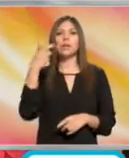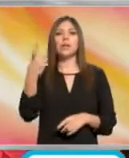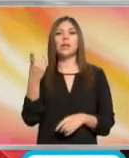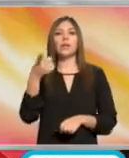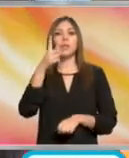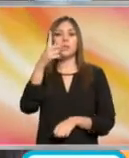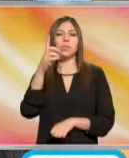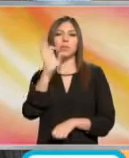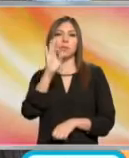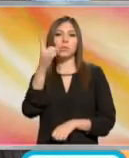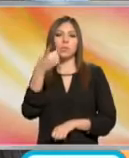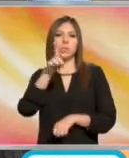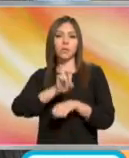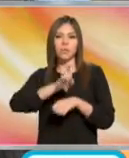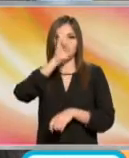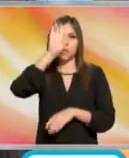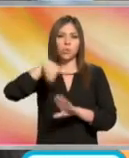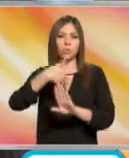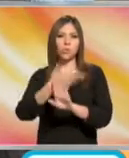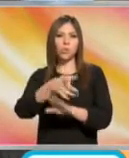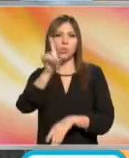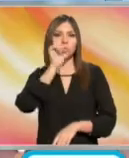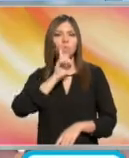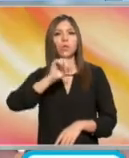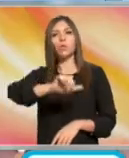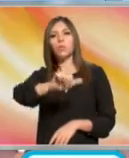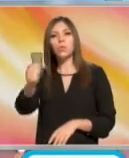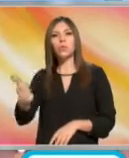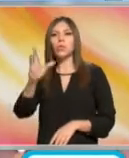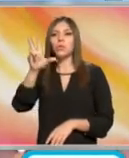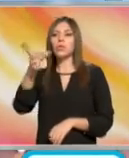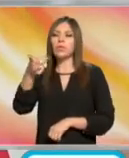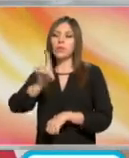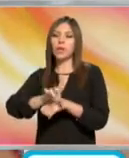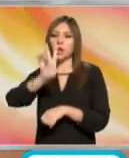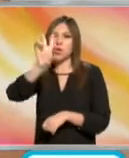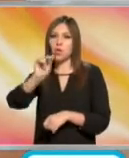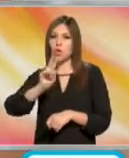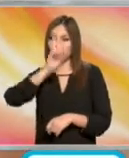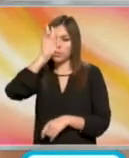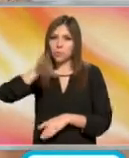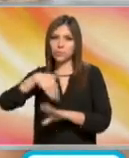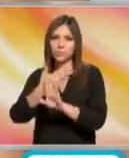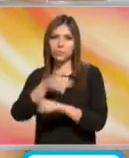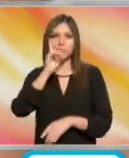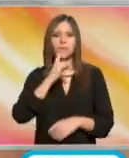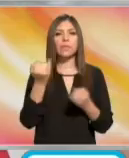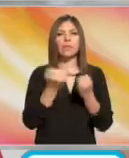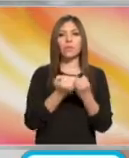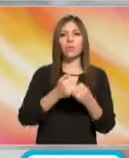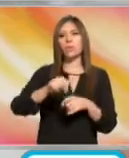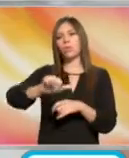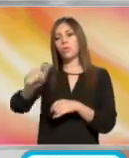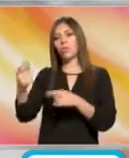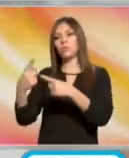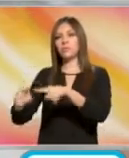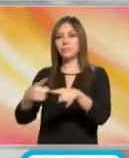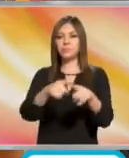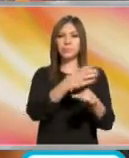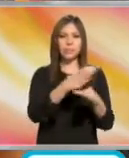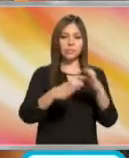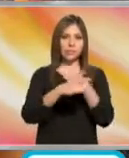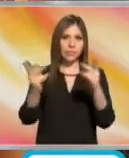de la violencia contra las mujeres, de la no violencia contra las mujeres, derivado también de otro suceso. Entonces,